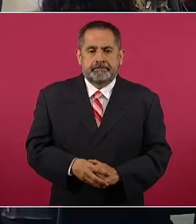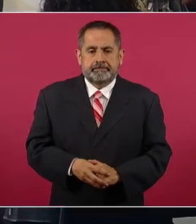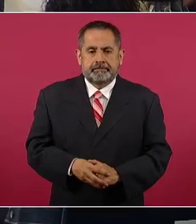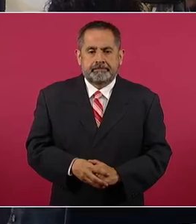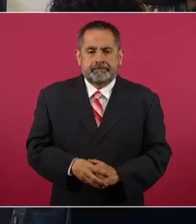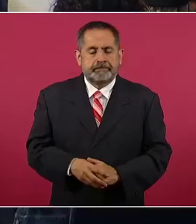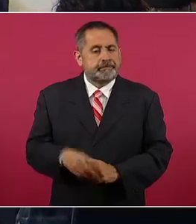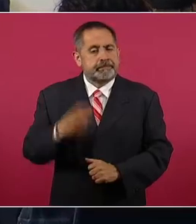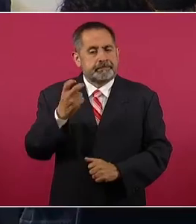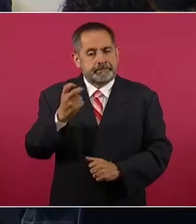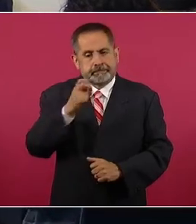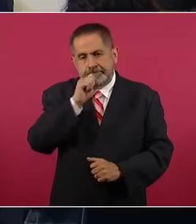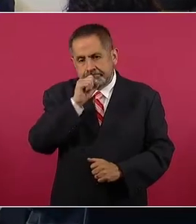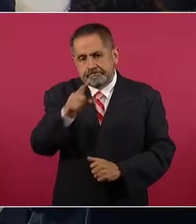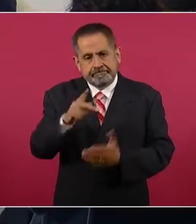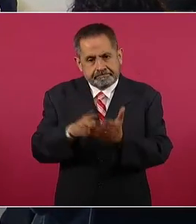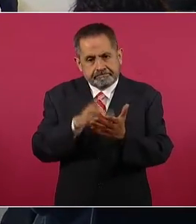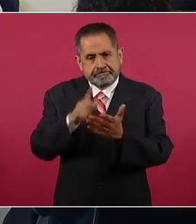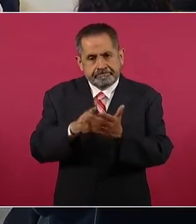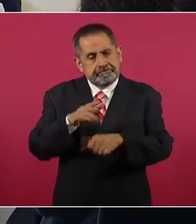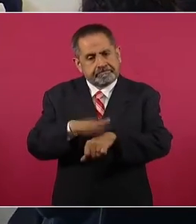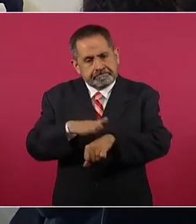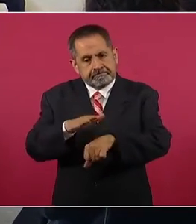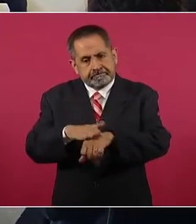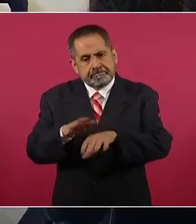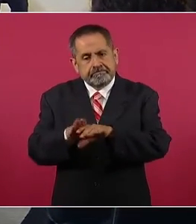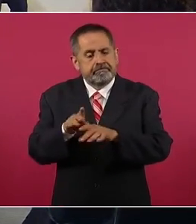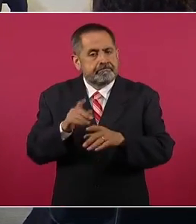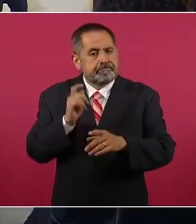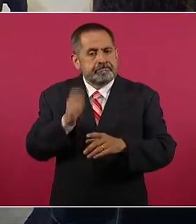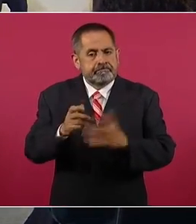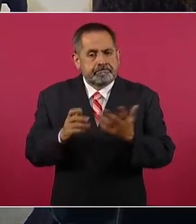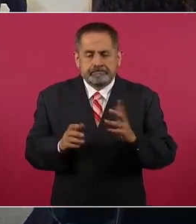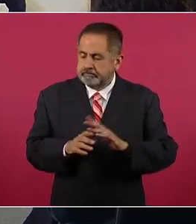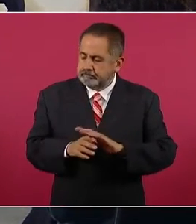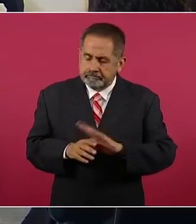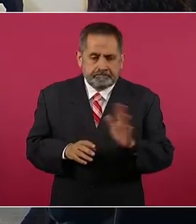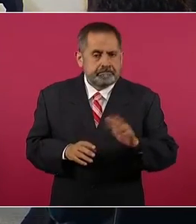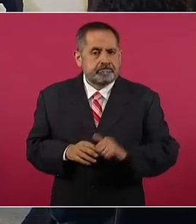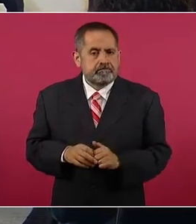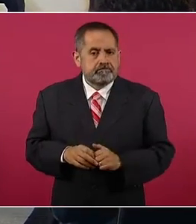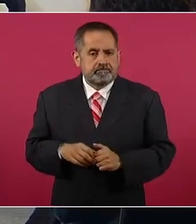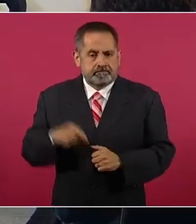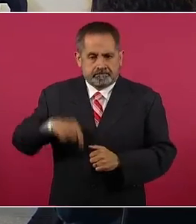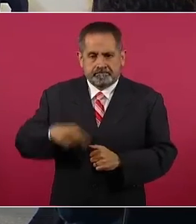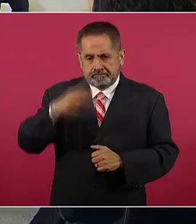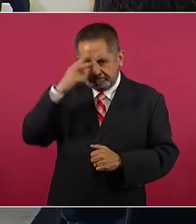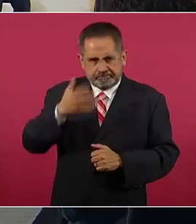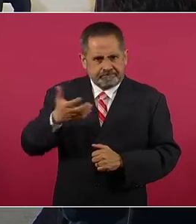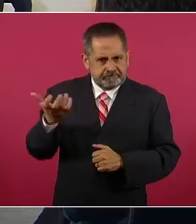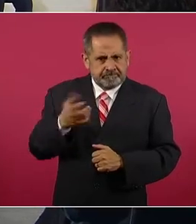Por eso también mi insistencia de vamos a producir en América